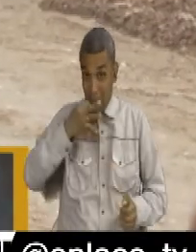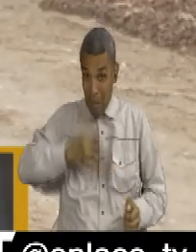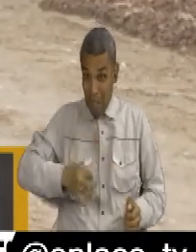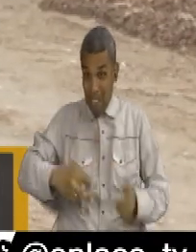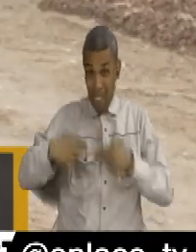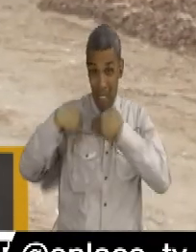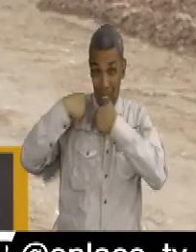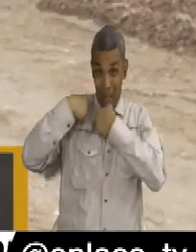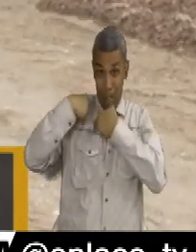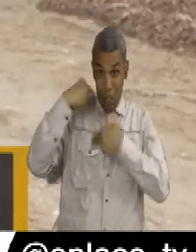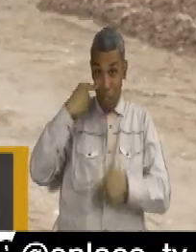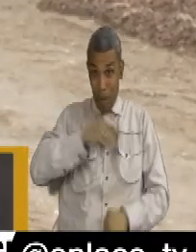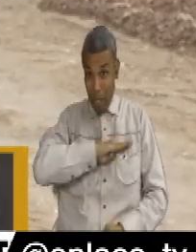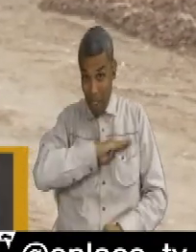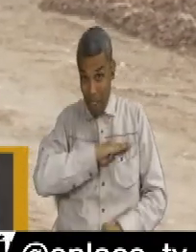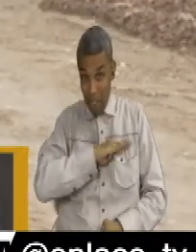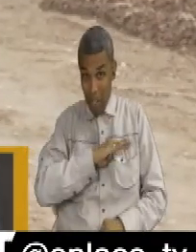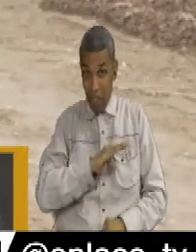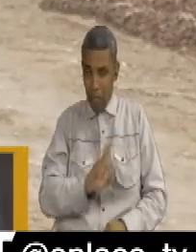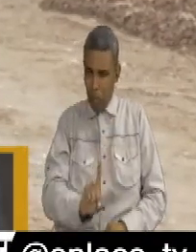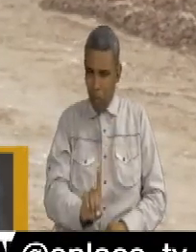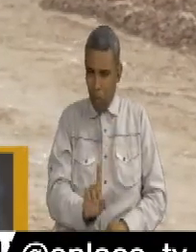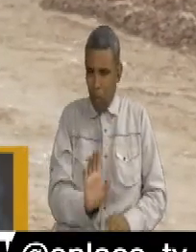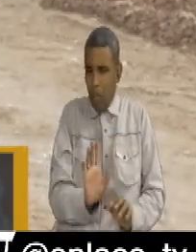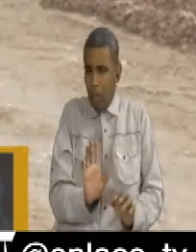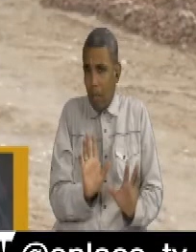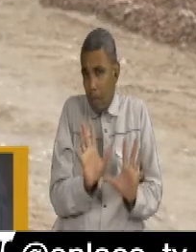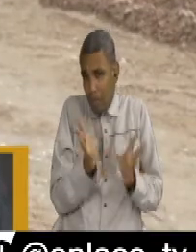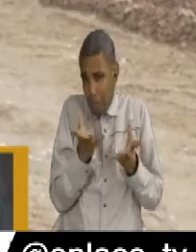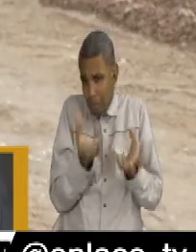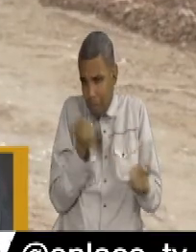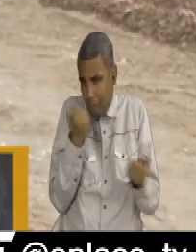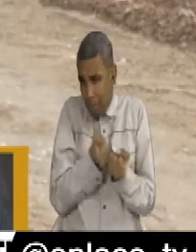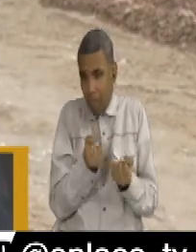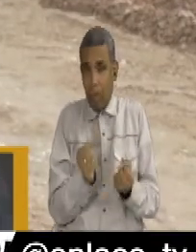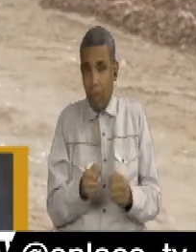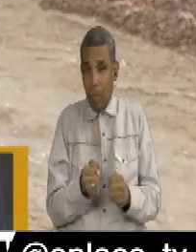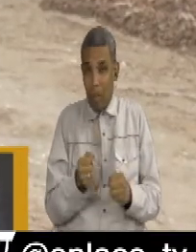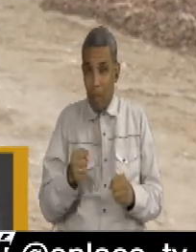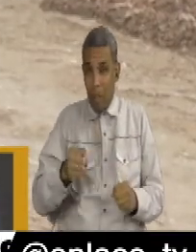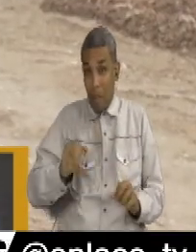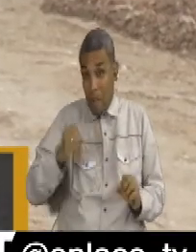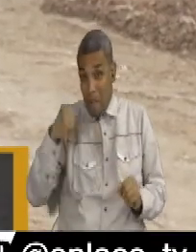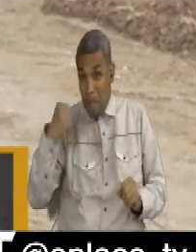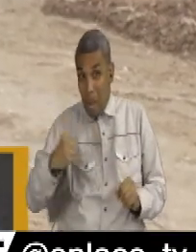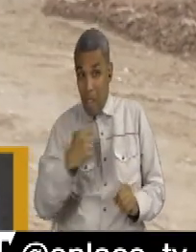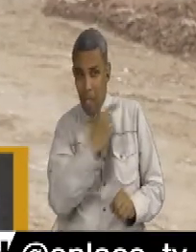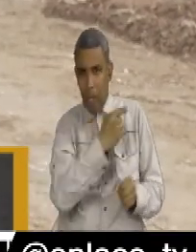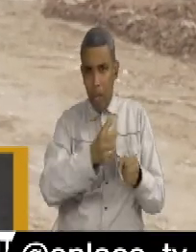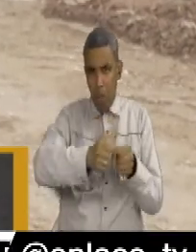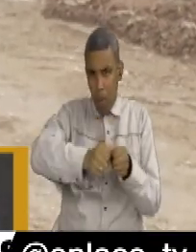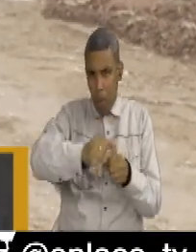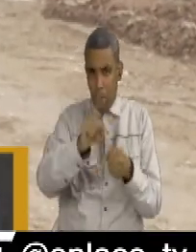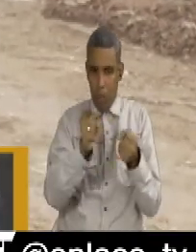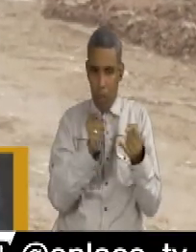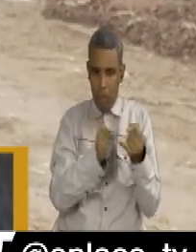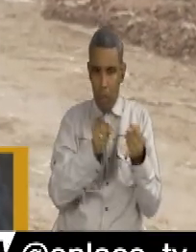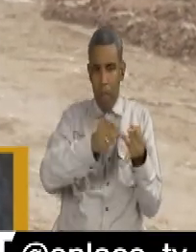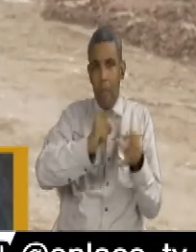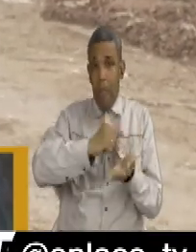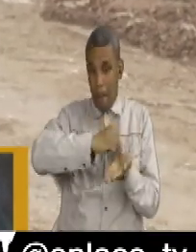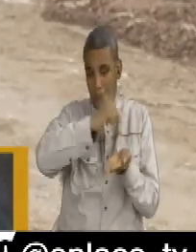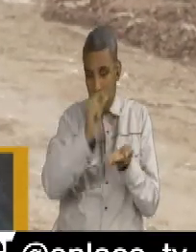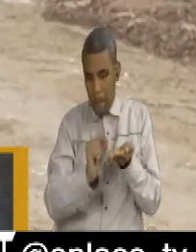pues teniendo en cuenta todos los problemas que se generan por el mal estado de la misma, estamos trabajando de manera conjunta con Ecopetrol, Impala y el